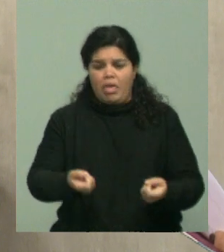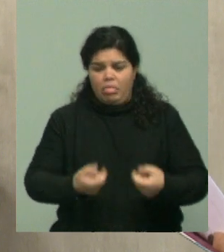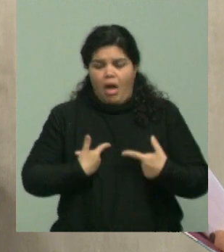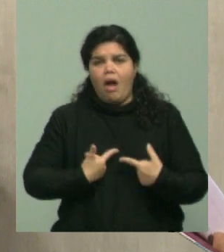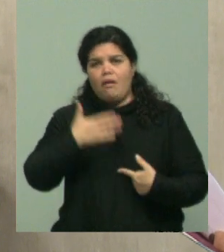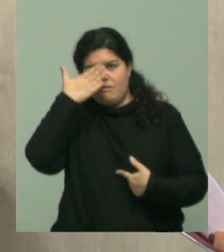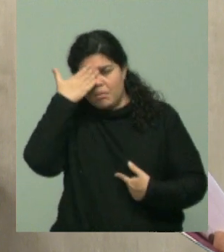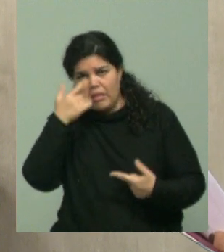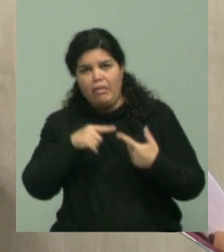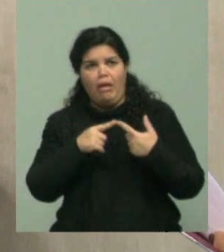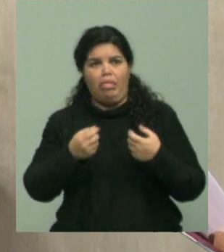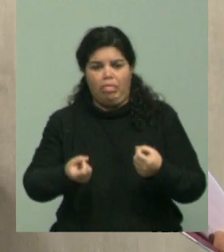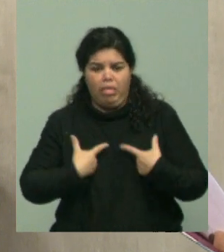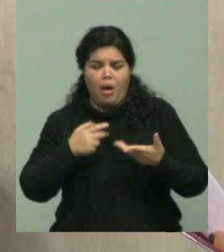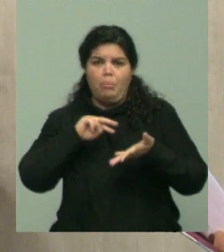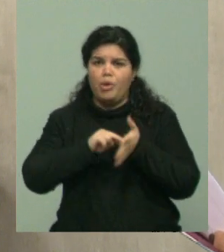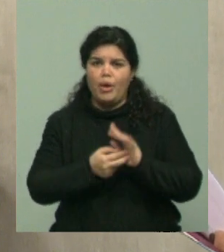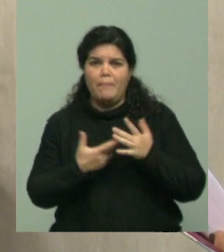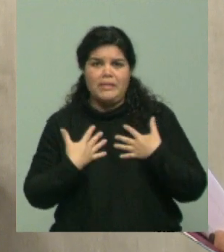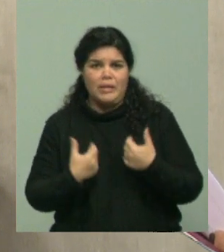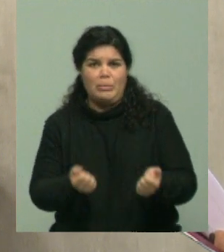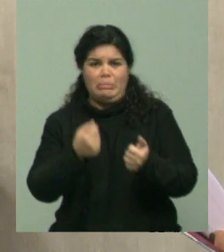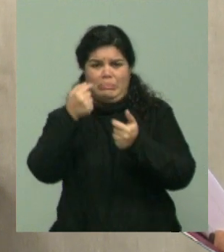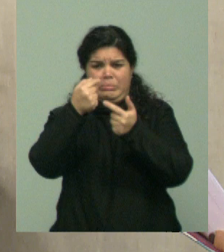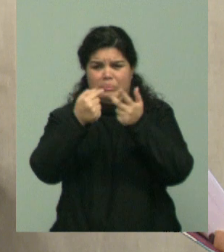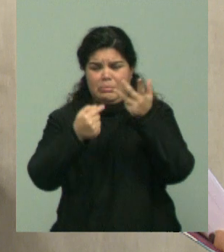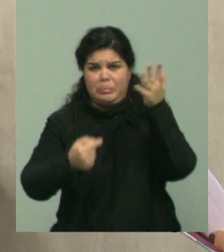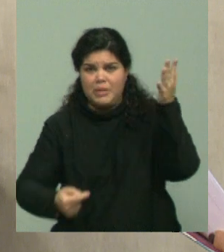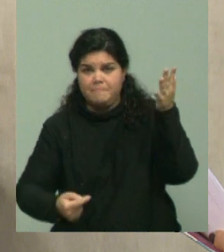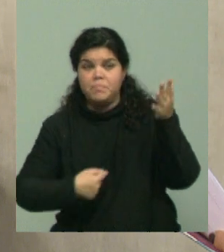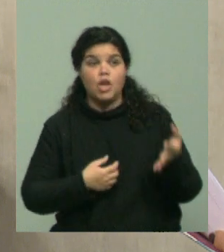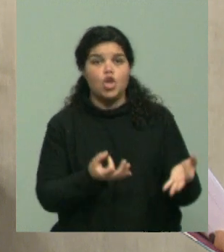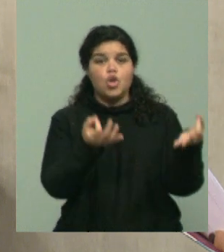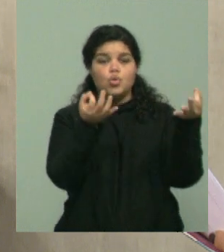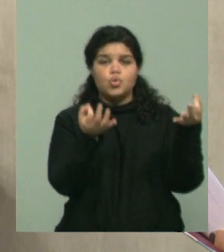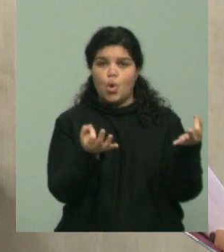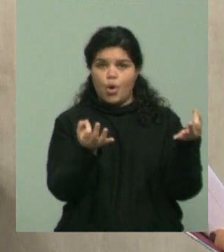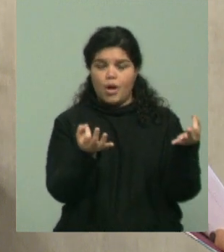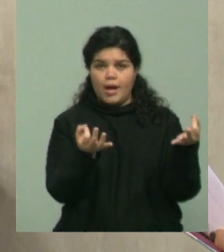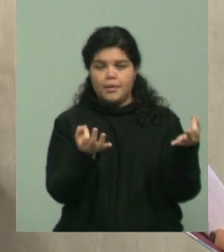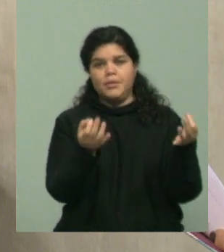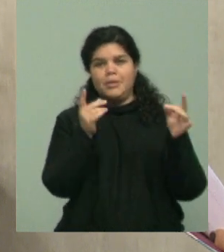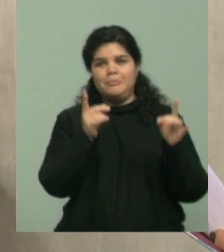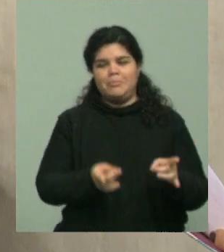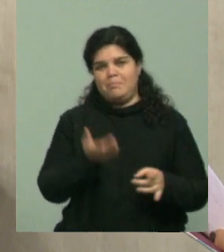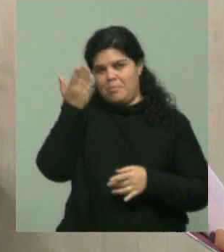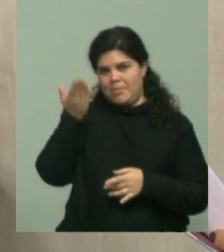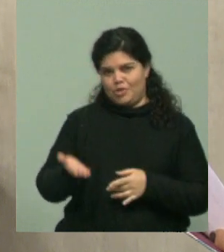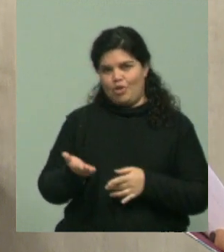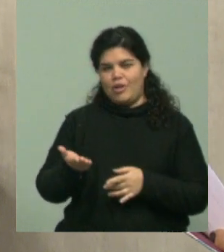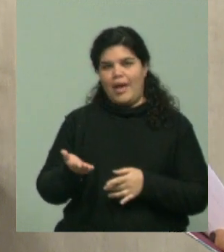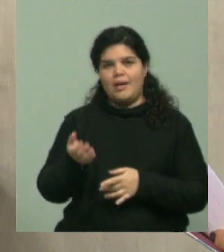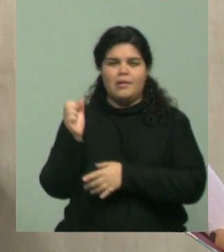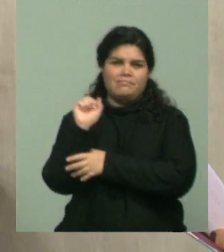salud. Y bueno, y precisamente el yoga se ocupa, casualmente el maestro Patanjali, que